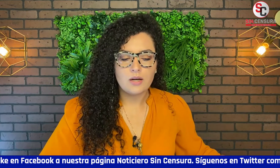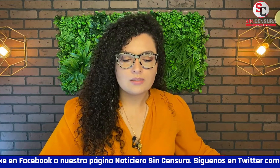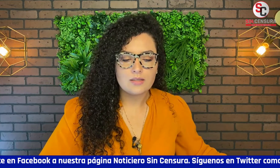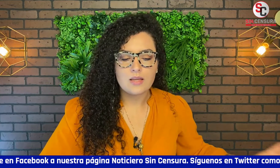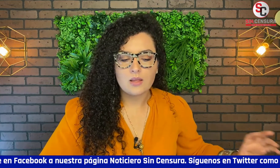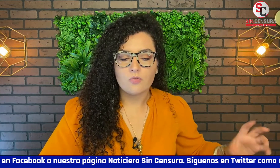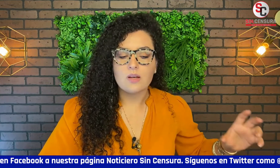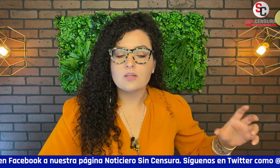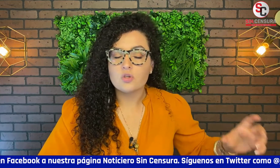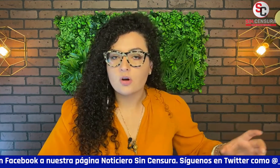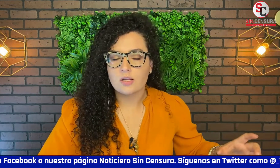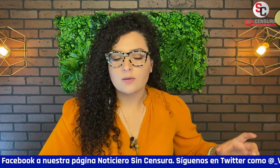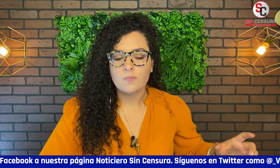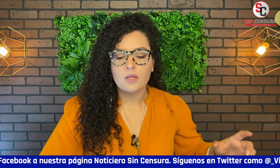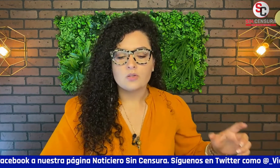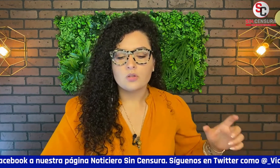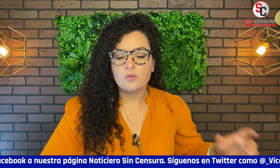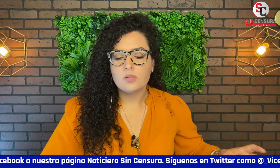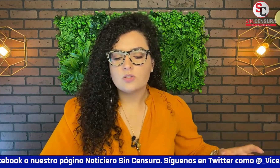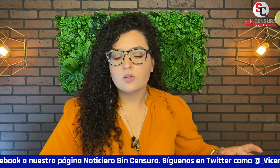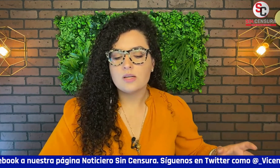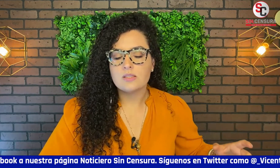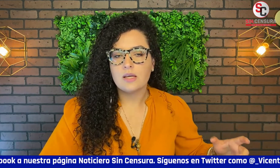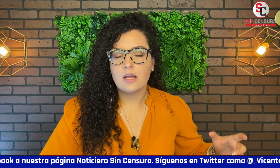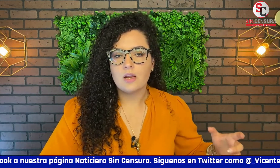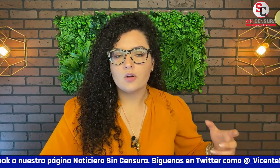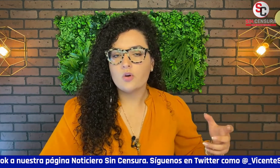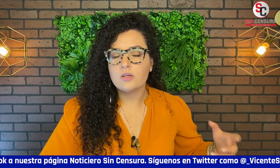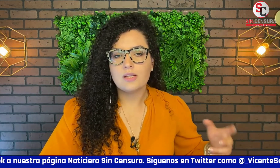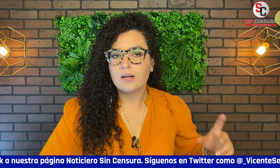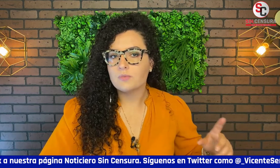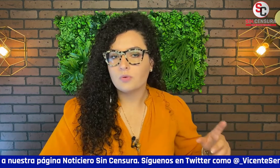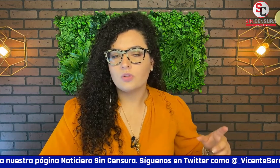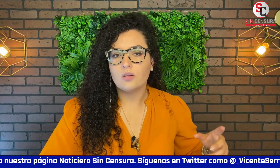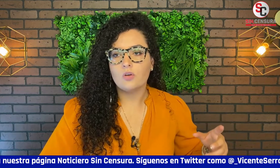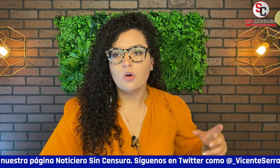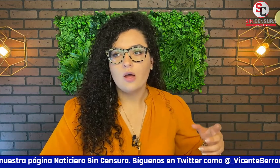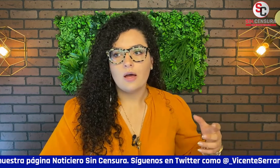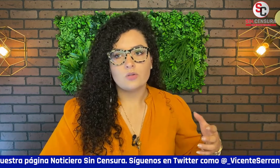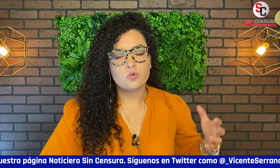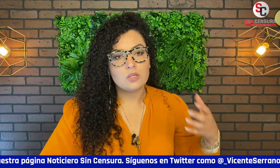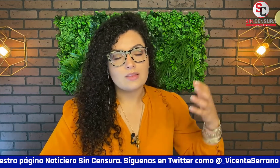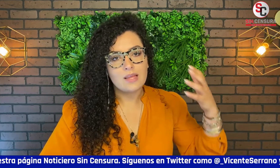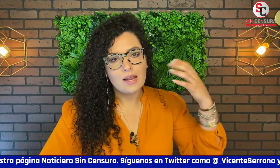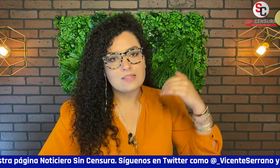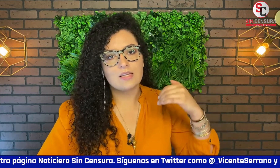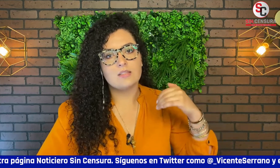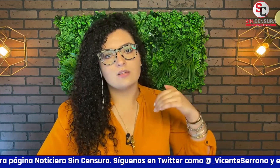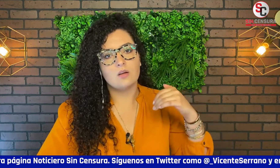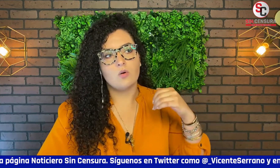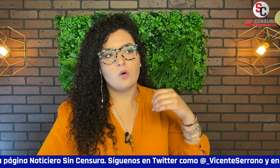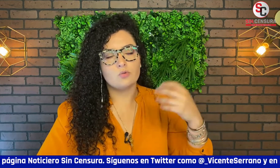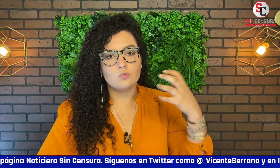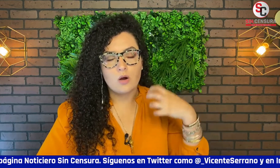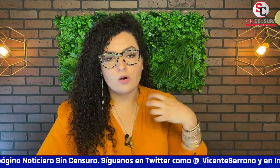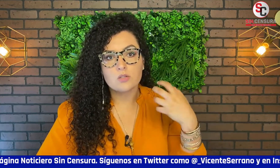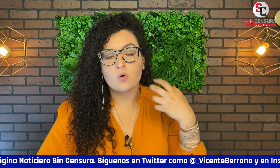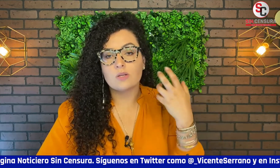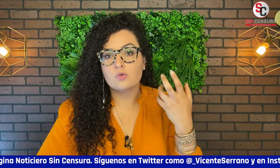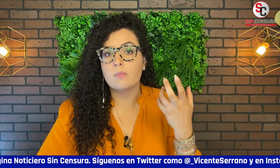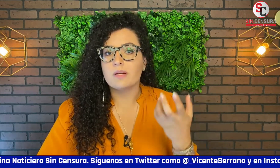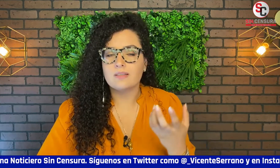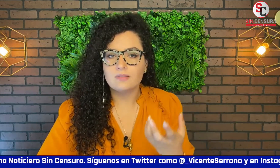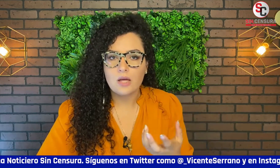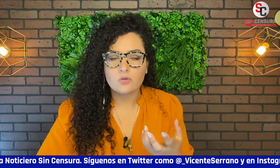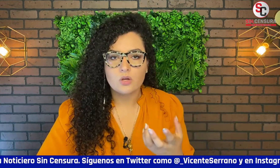partidos tienen estas definiciones y son definiciones que no están respondiendo a sus intereses o a sus valores